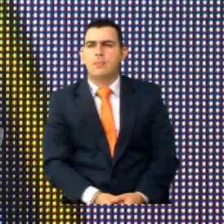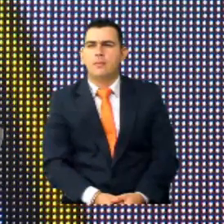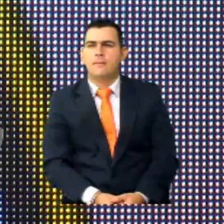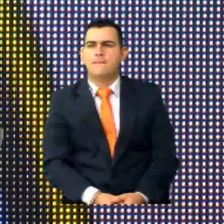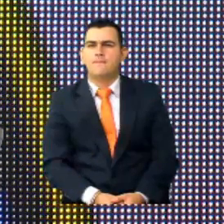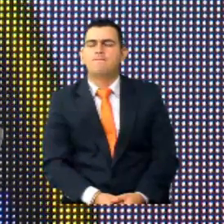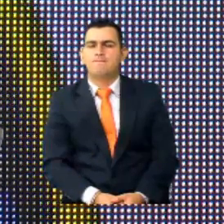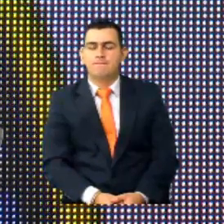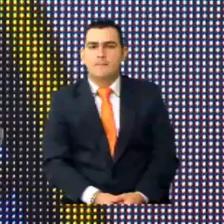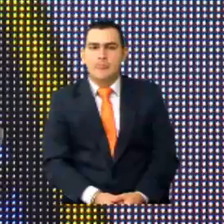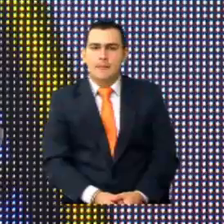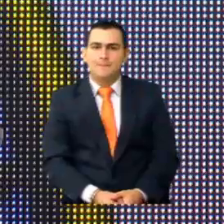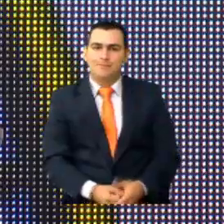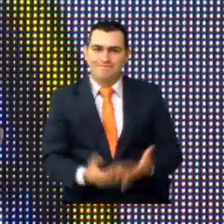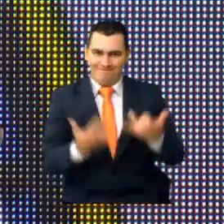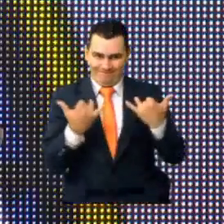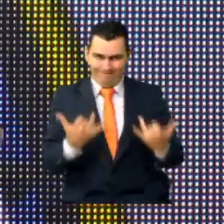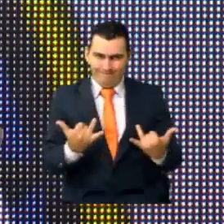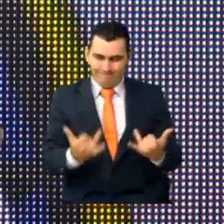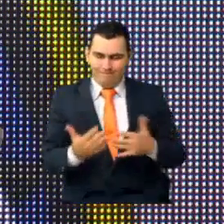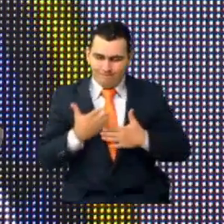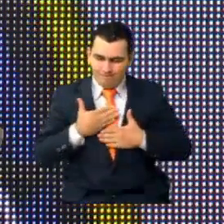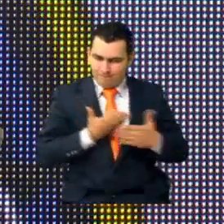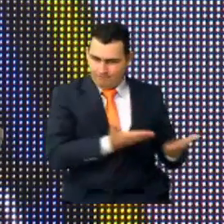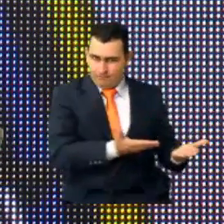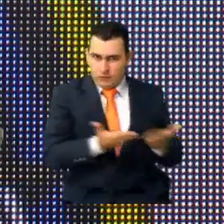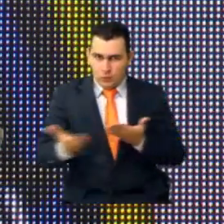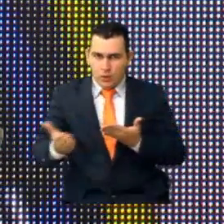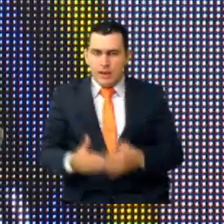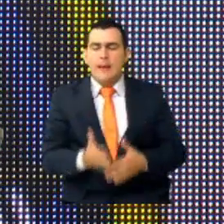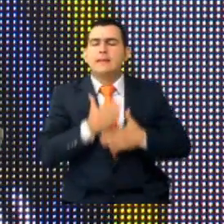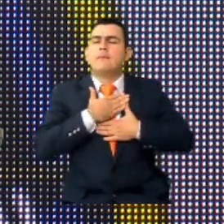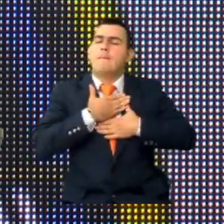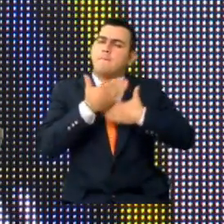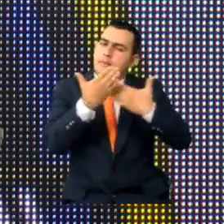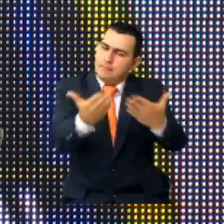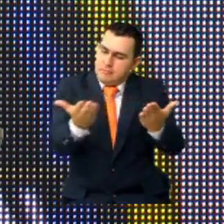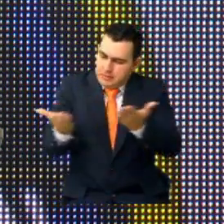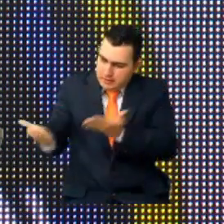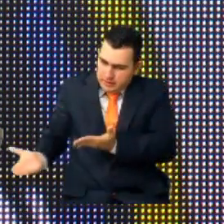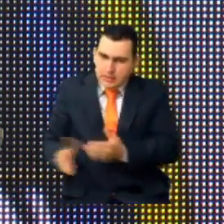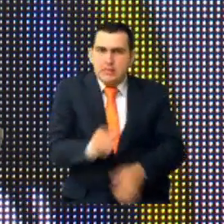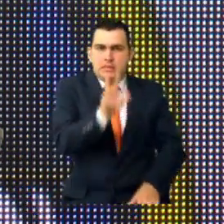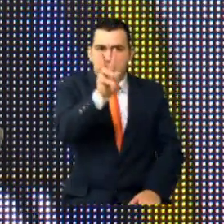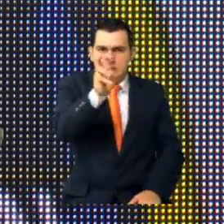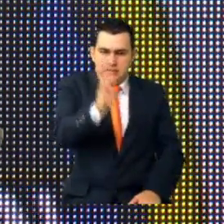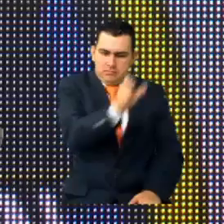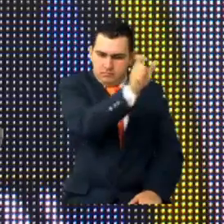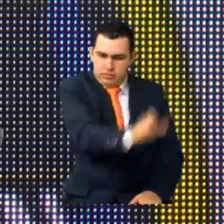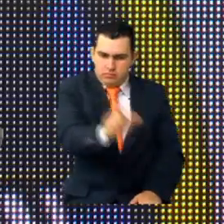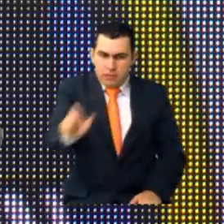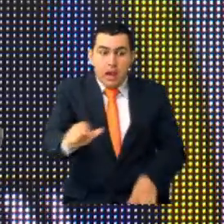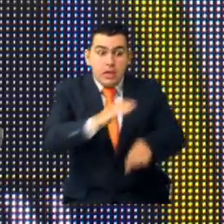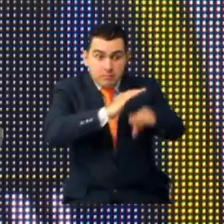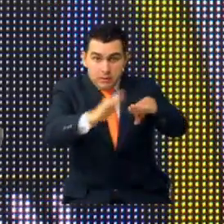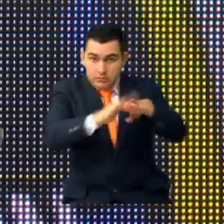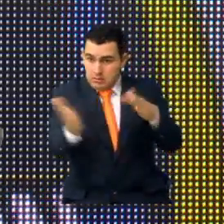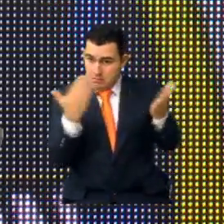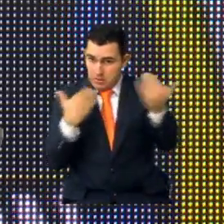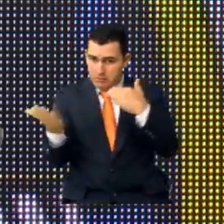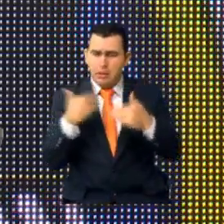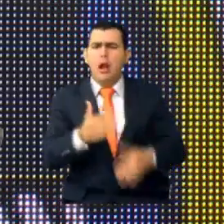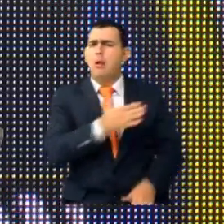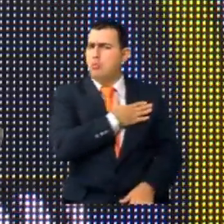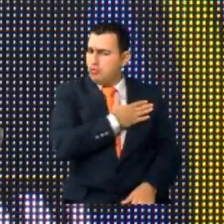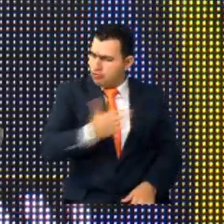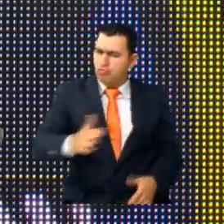Y antes de continuar, quiero darles la cordial bienvenida a los 7 candidatos que aceptaron la invitación que se les hizo desde Enlace Televisión para ampliar el